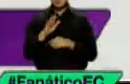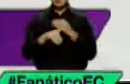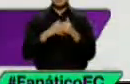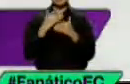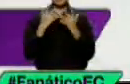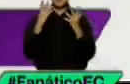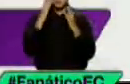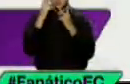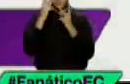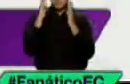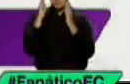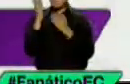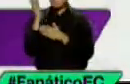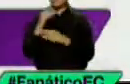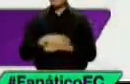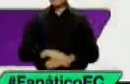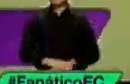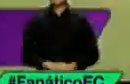vamos a escuchar.